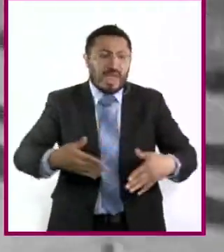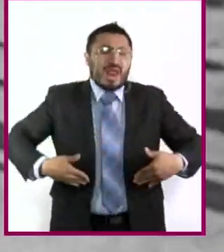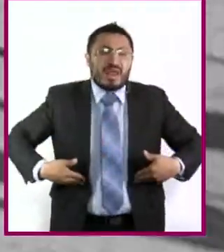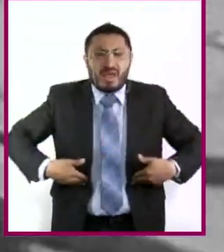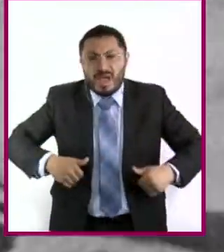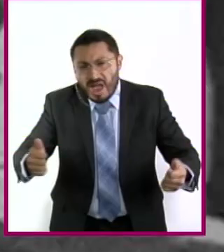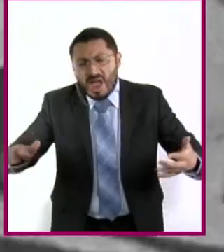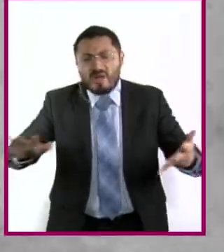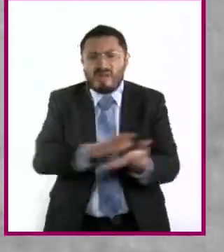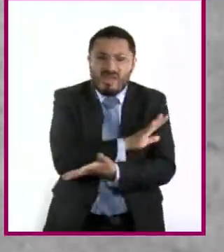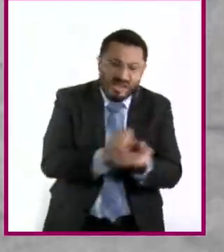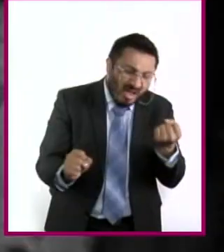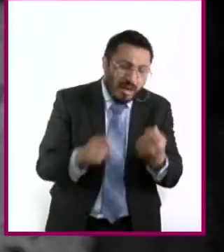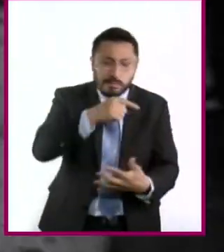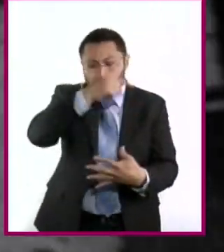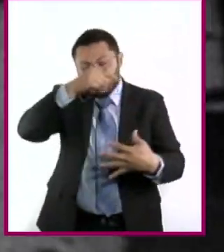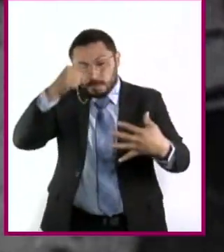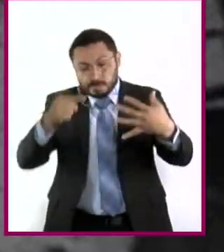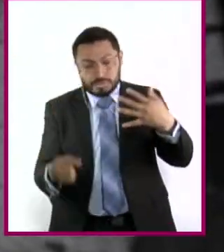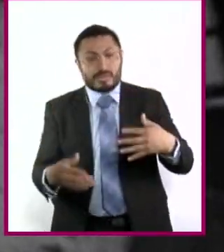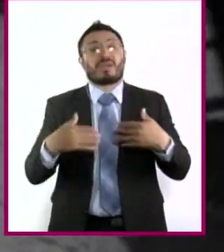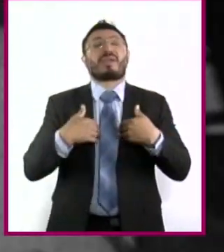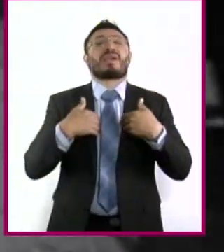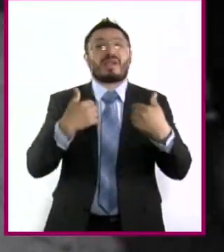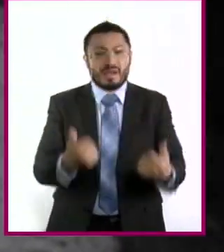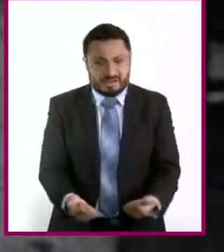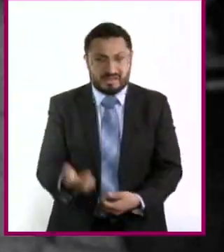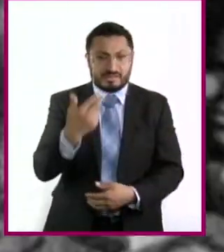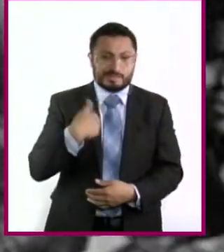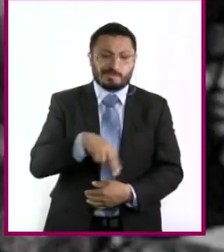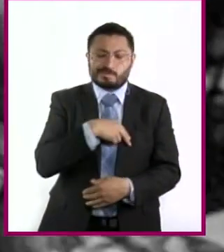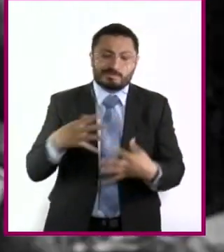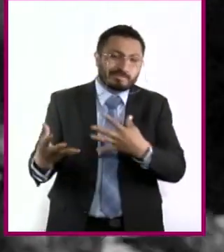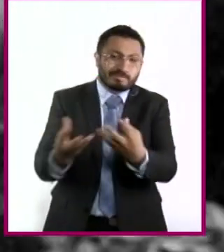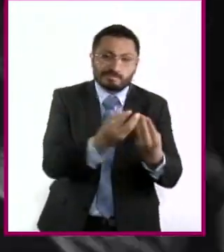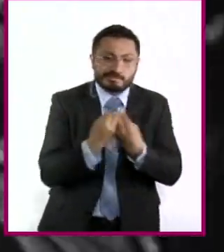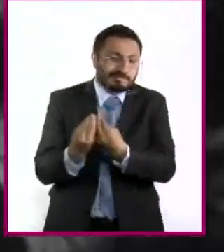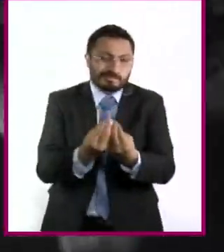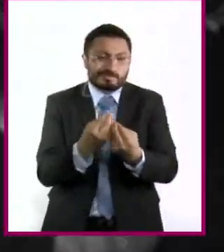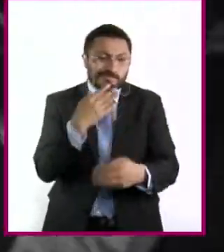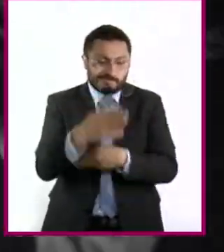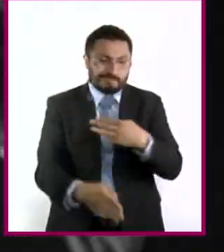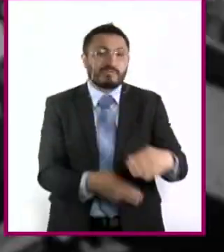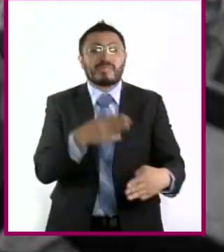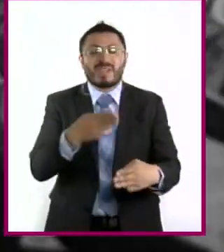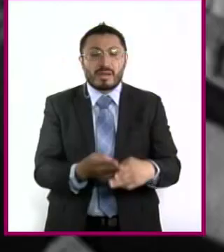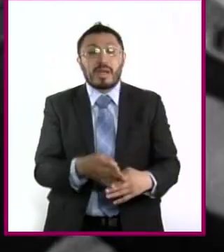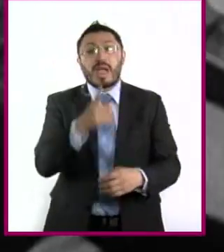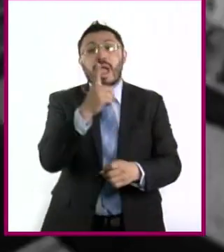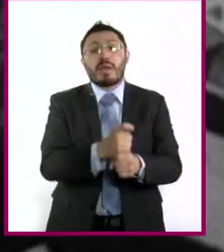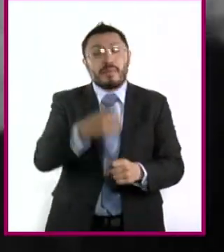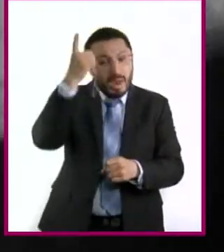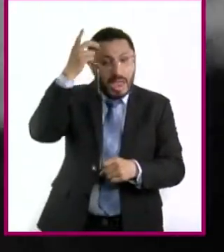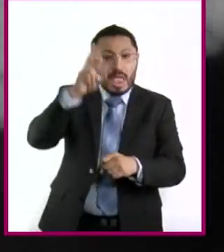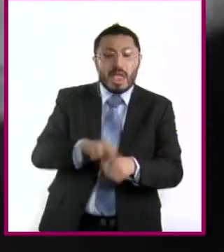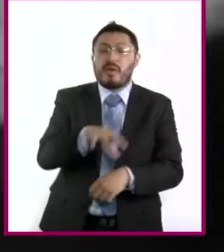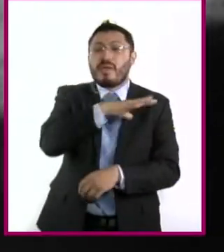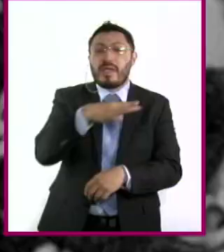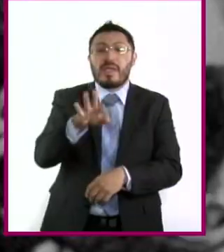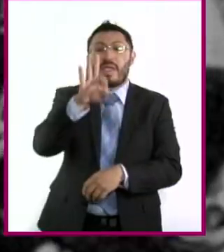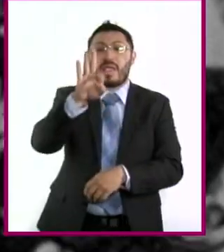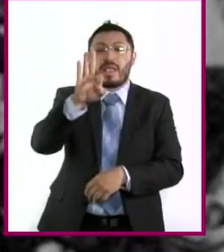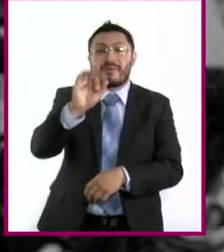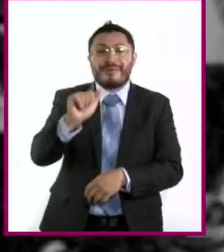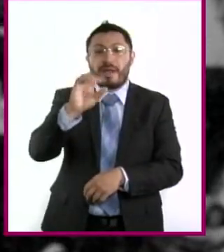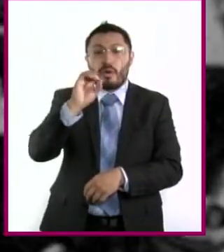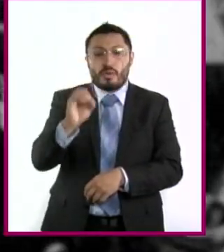y catástrofes que nos ayudaron a entender que estamos en esto juntos. El primer director general de la FAO,